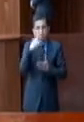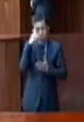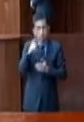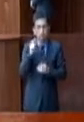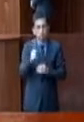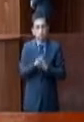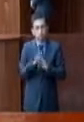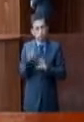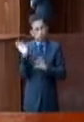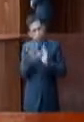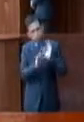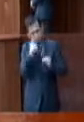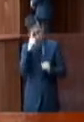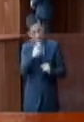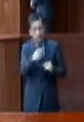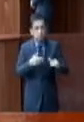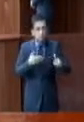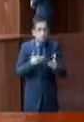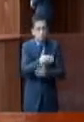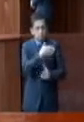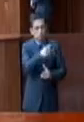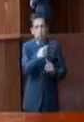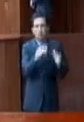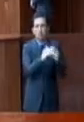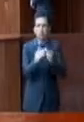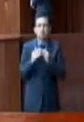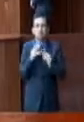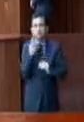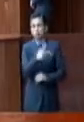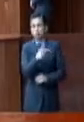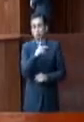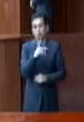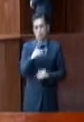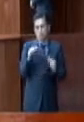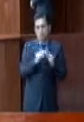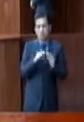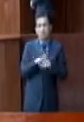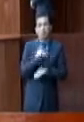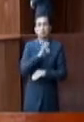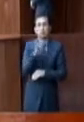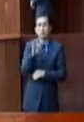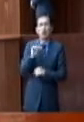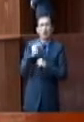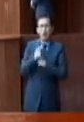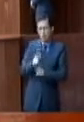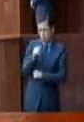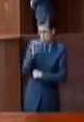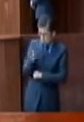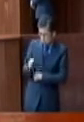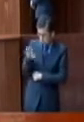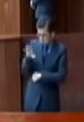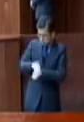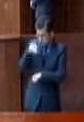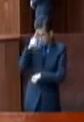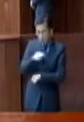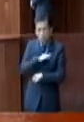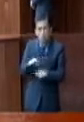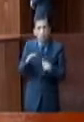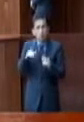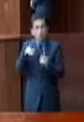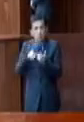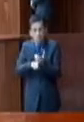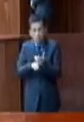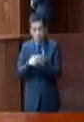e inviolabilidad del domicilio jose antonio gali fayad pues independientemente de que hubiera otorgado su consentimiento para publicar tales imágenes el referido libro